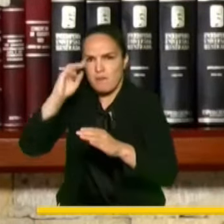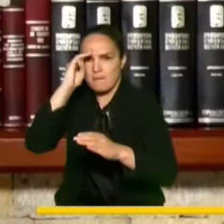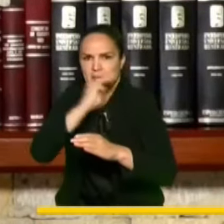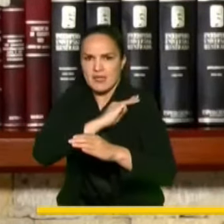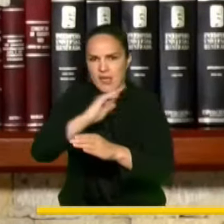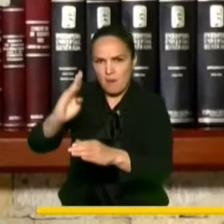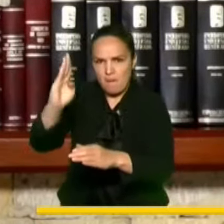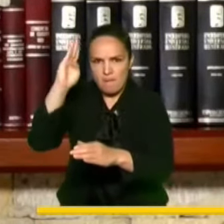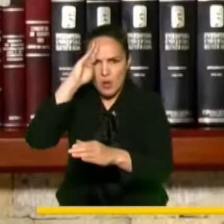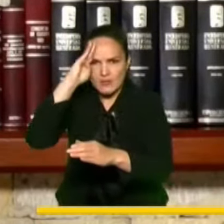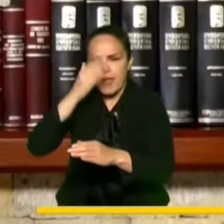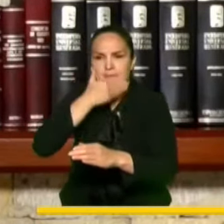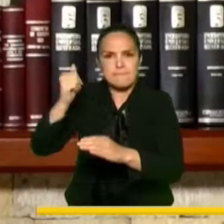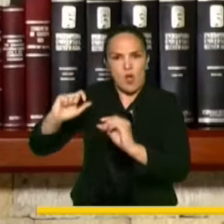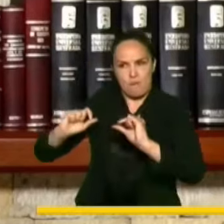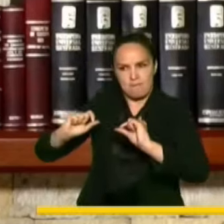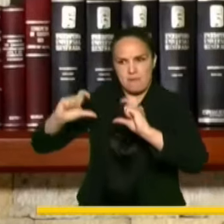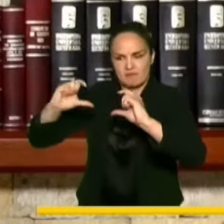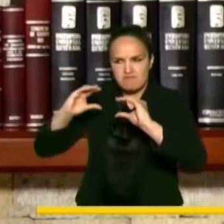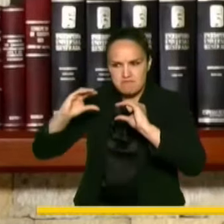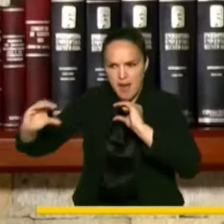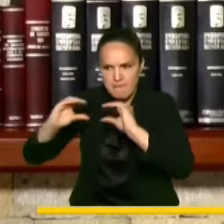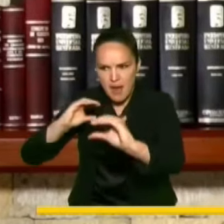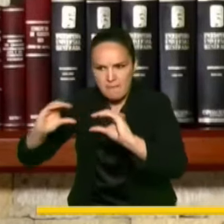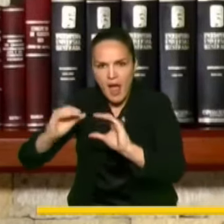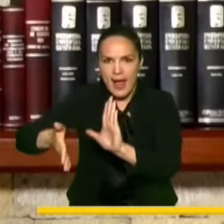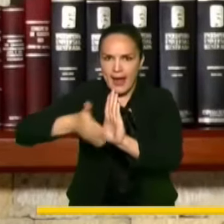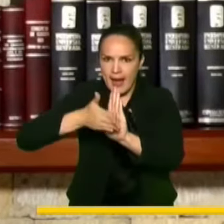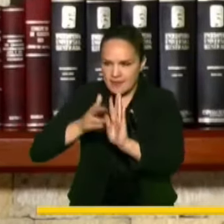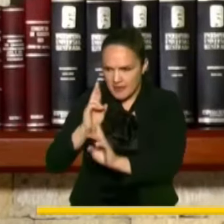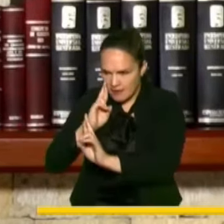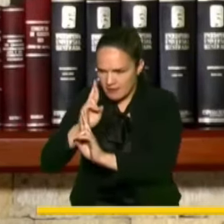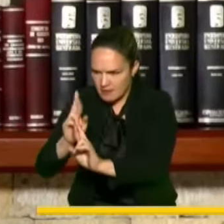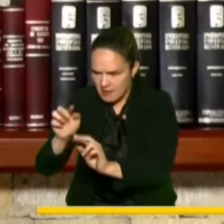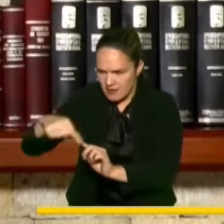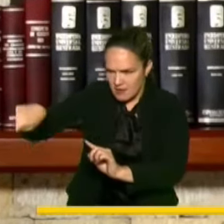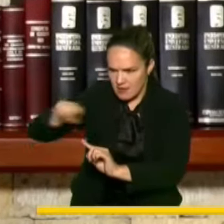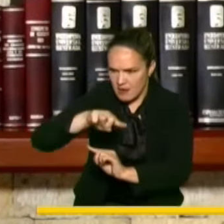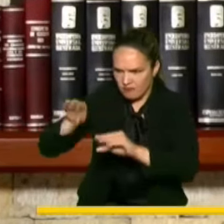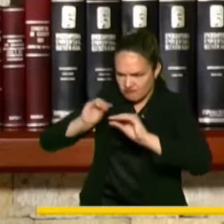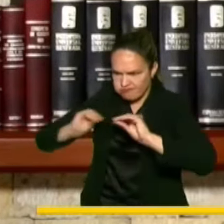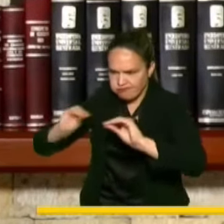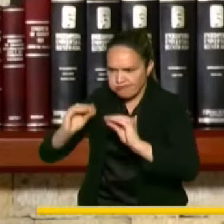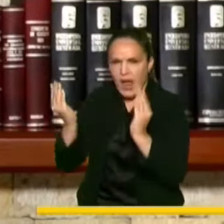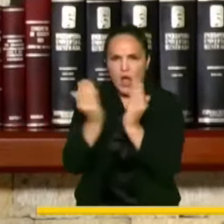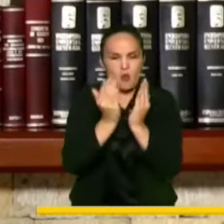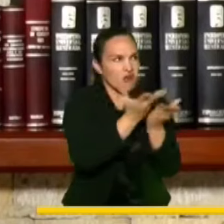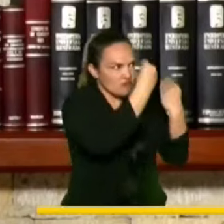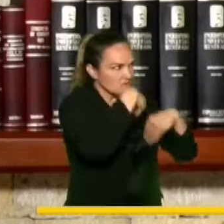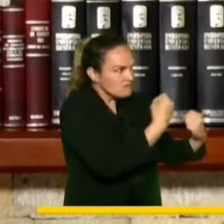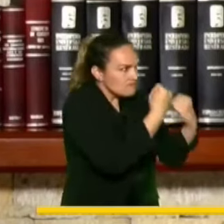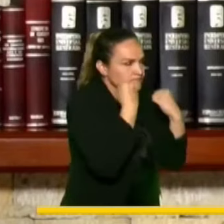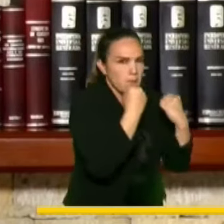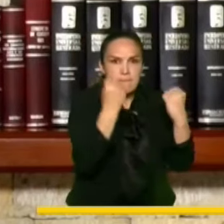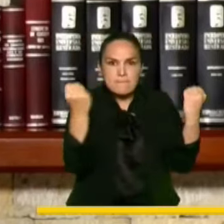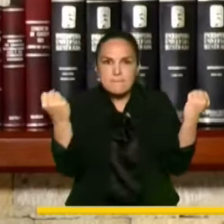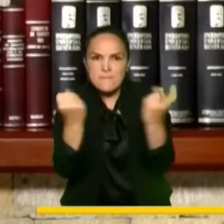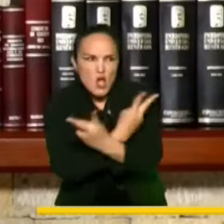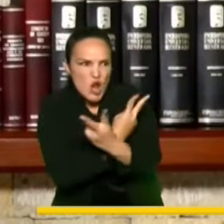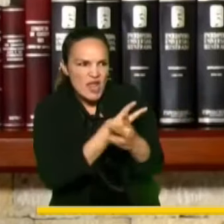que buscamos más posibilidades de educación para enfrentar la violencia y la inseguridad con